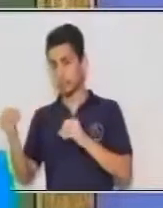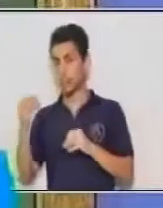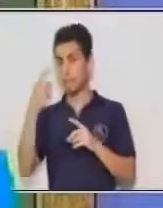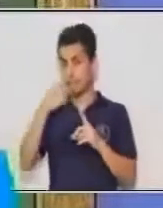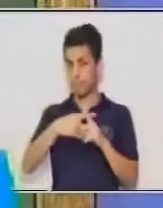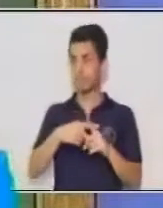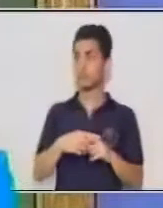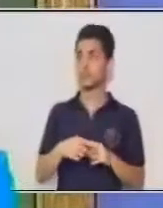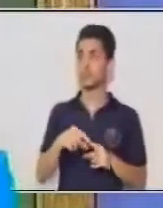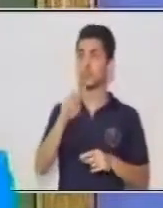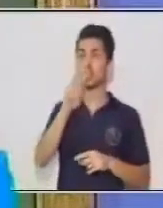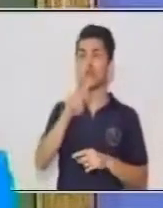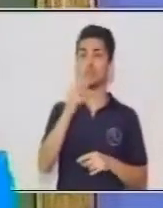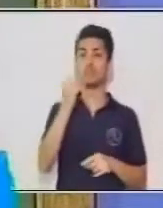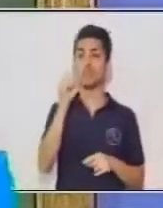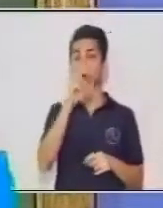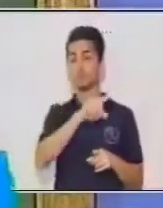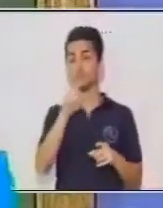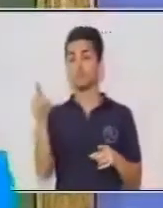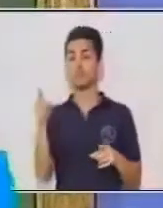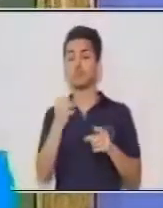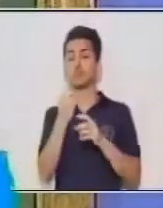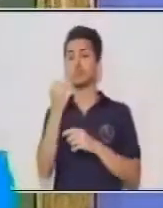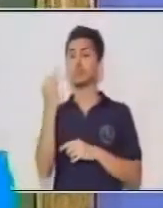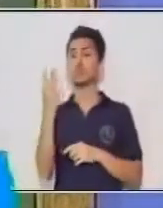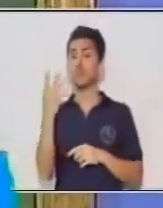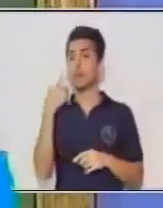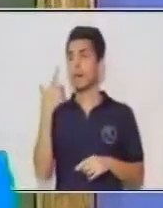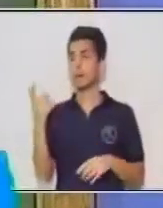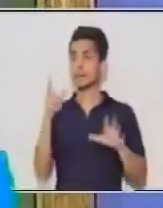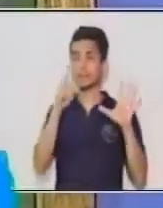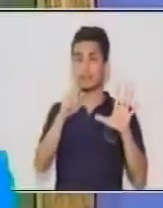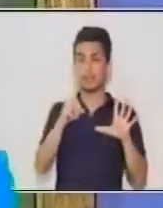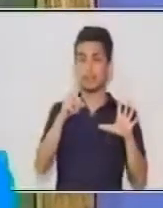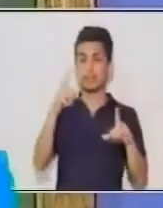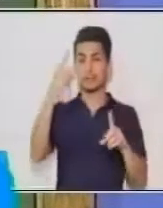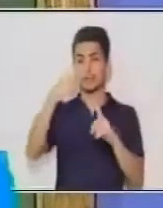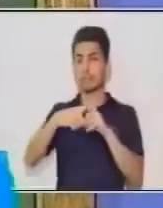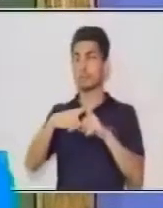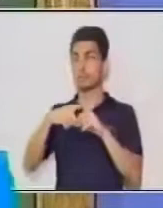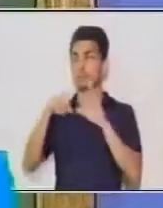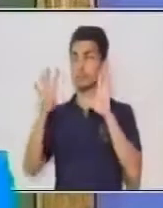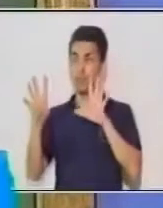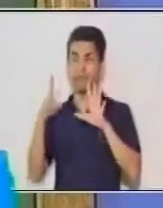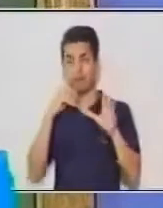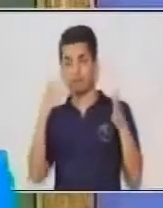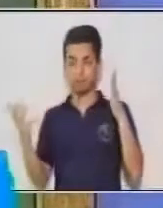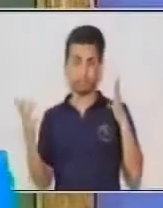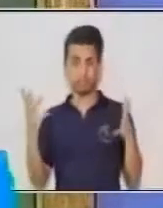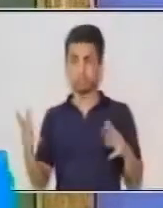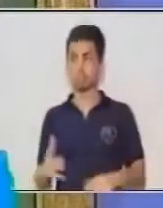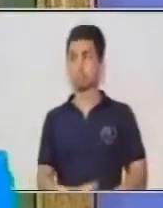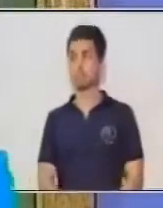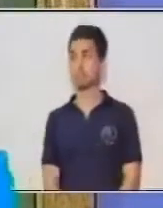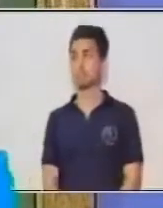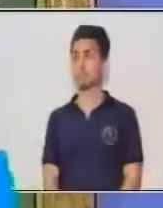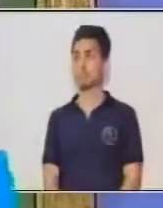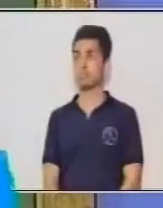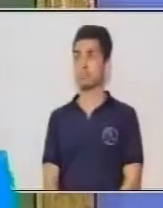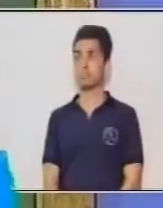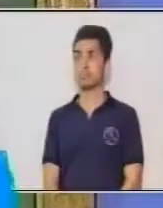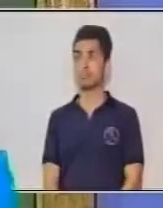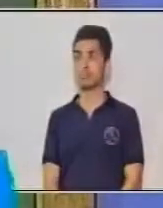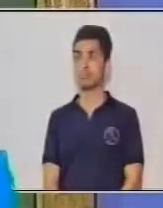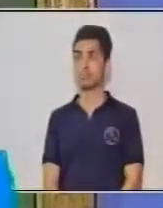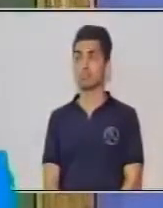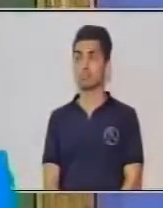dos números que sumados me den 6 y multiplicados me den 9. ¿Cuáles son esos dos números que sumados me dan